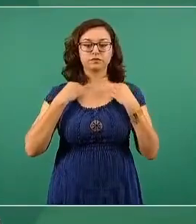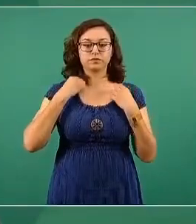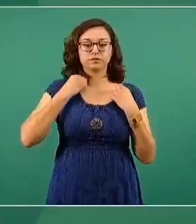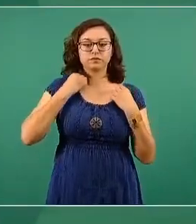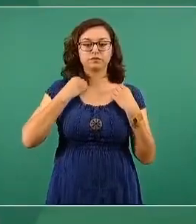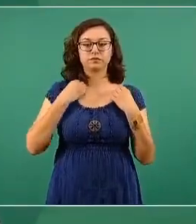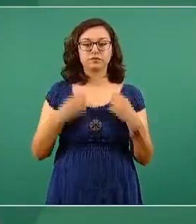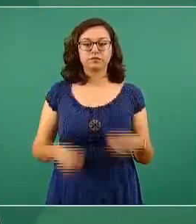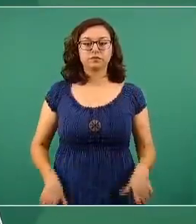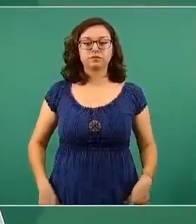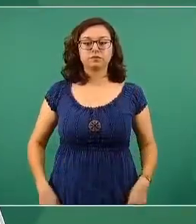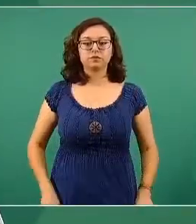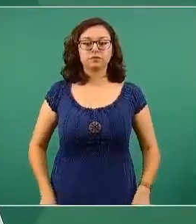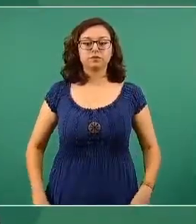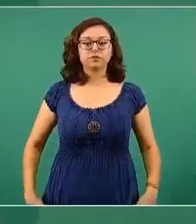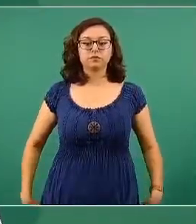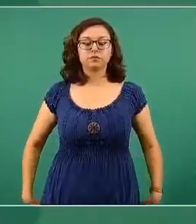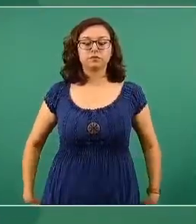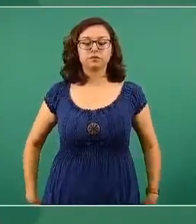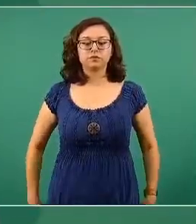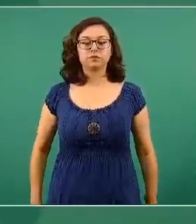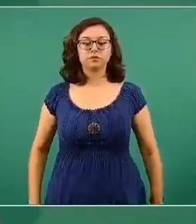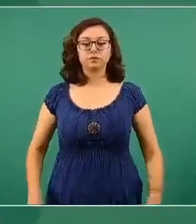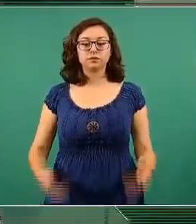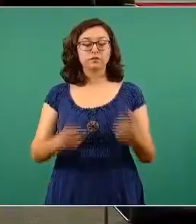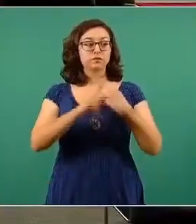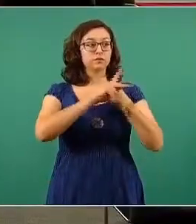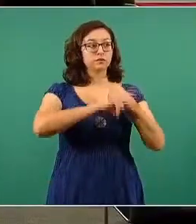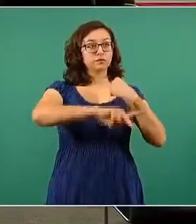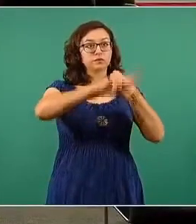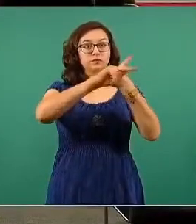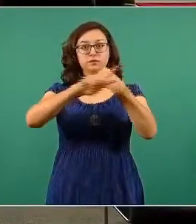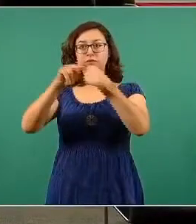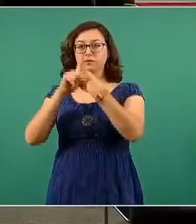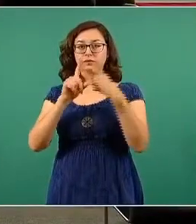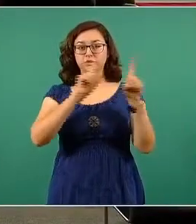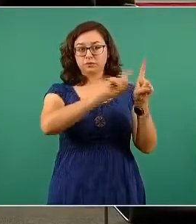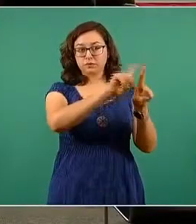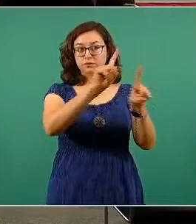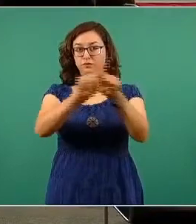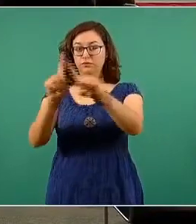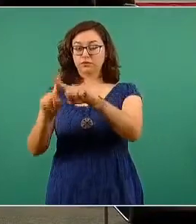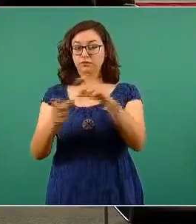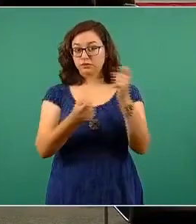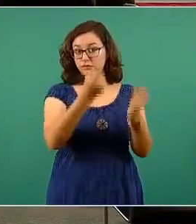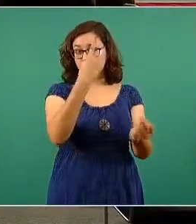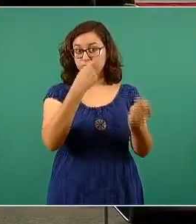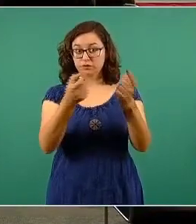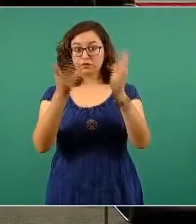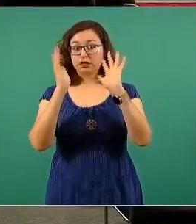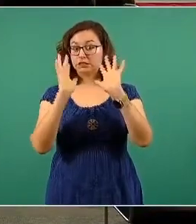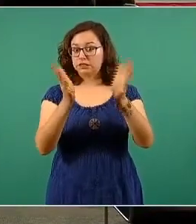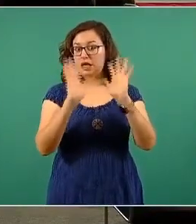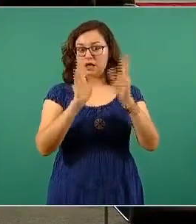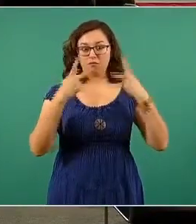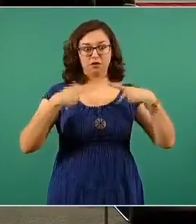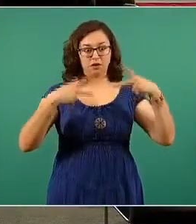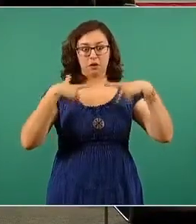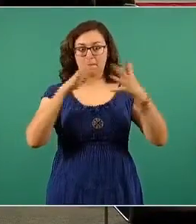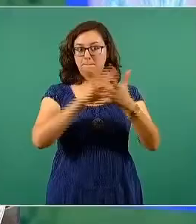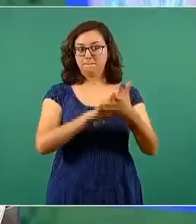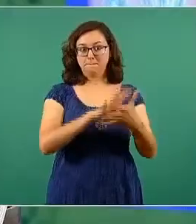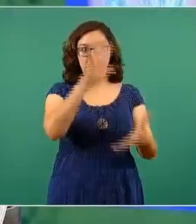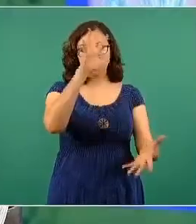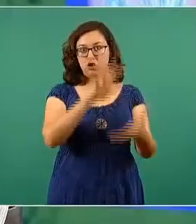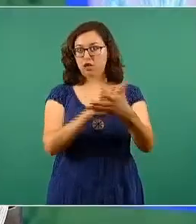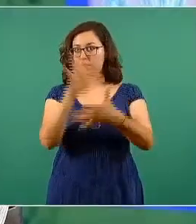ya grandes avances en porcentaje de cobertura a su población, de cómo se están llevando a cabo justo estas dinámicas